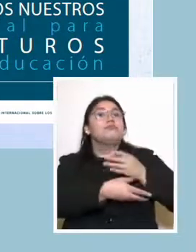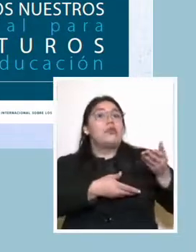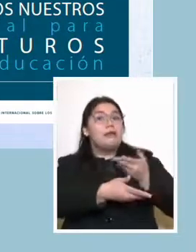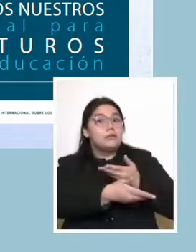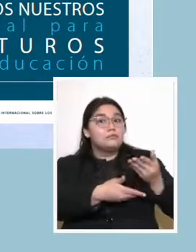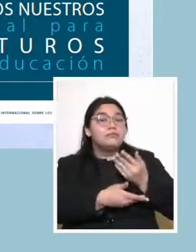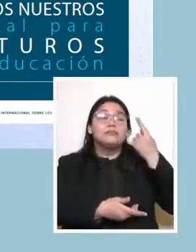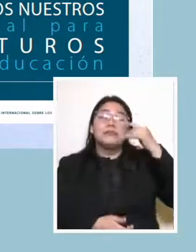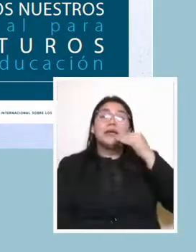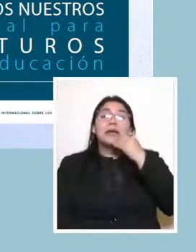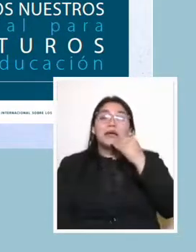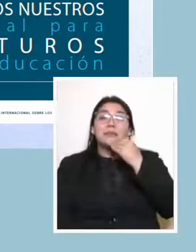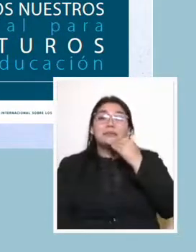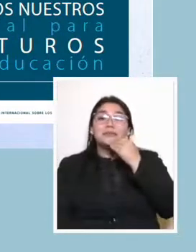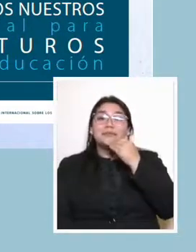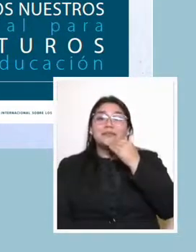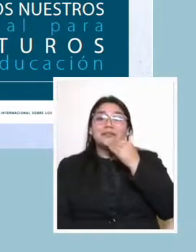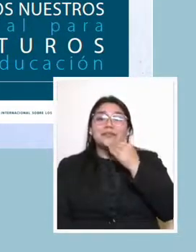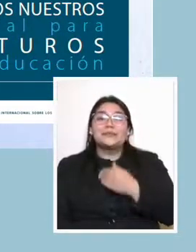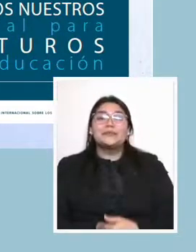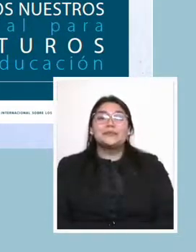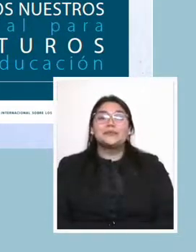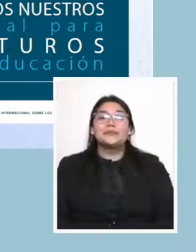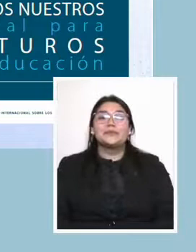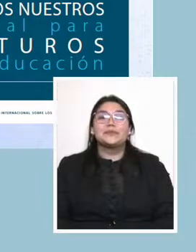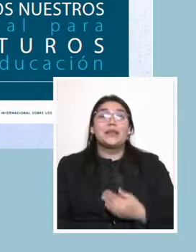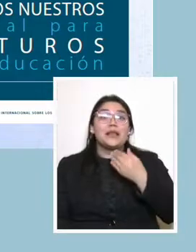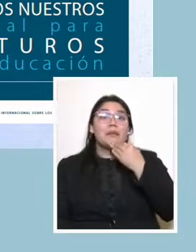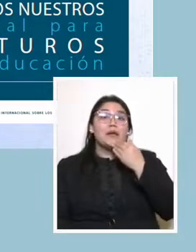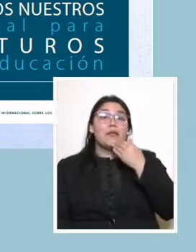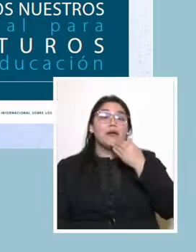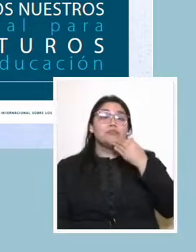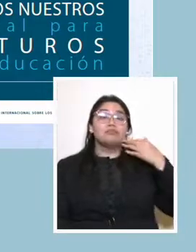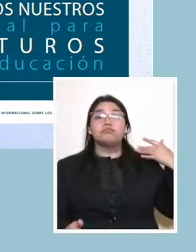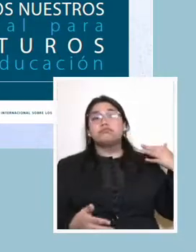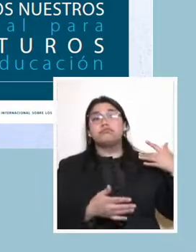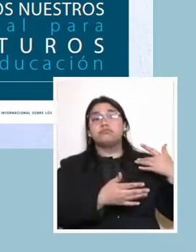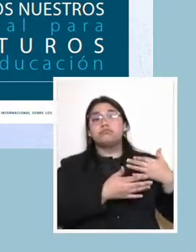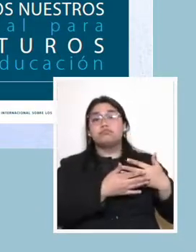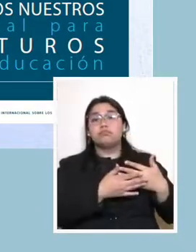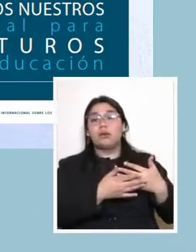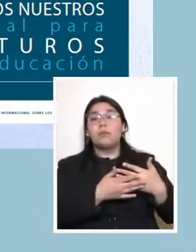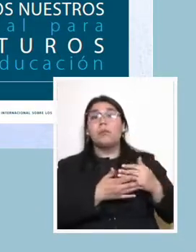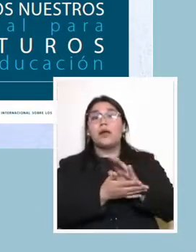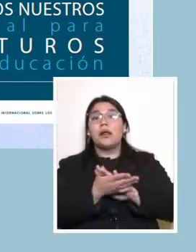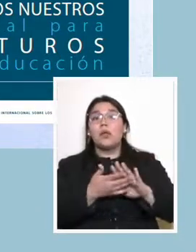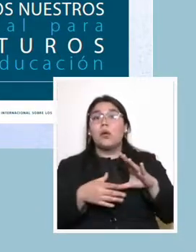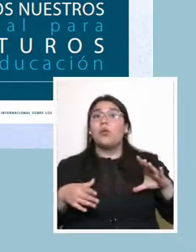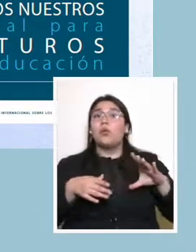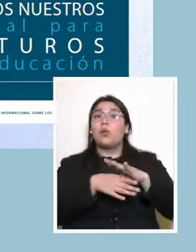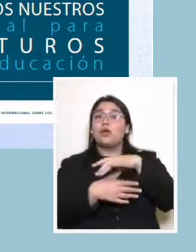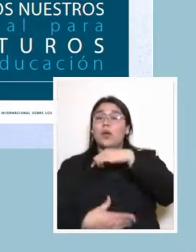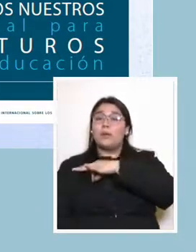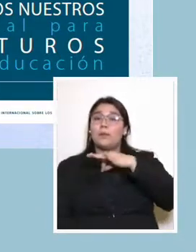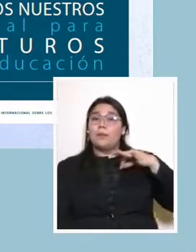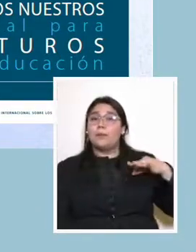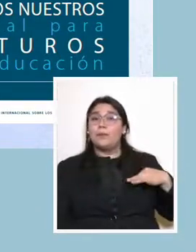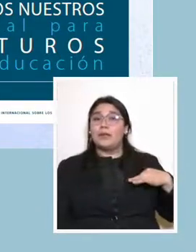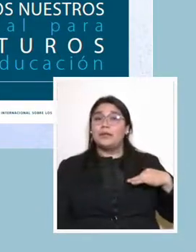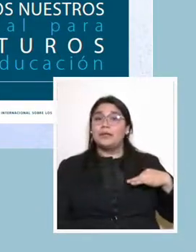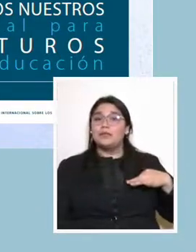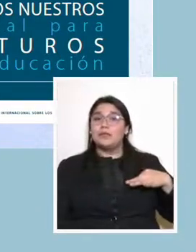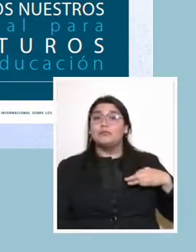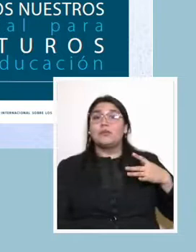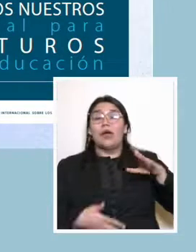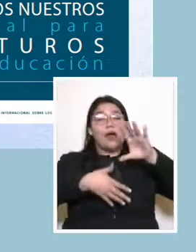alguna sintonía mayor durante estos meses, ¿no?, en el encuentro de ministros que tuvimos, donde América Latina y el Caribe